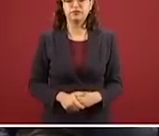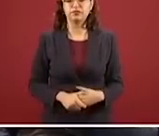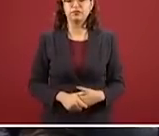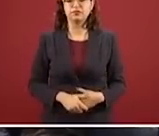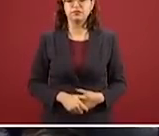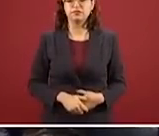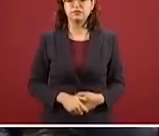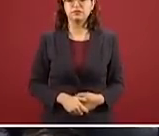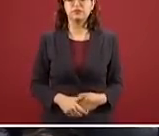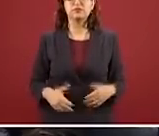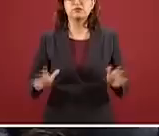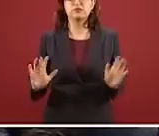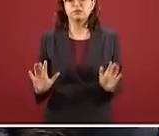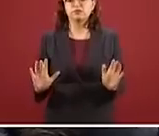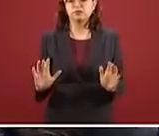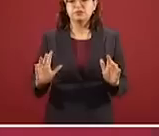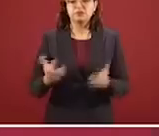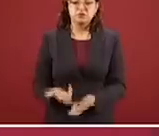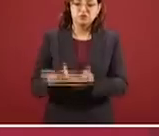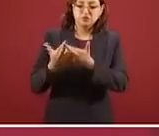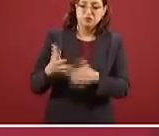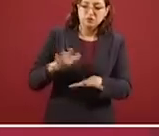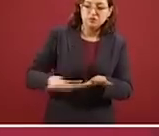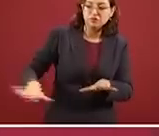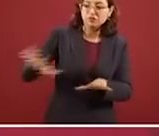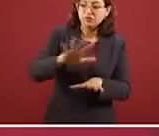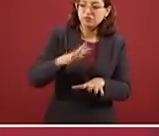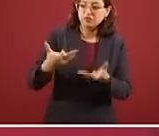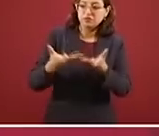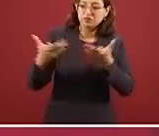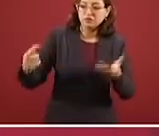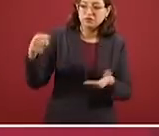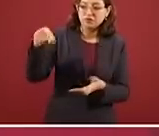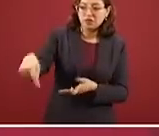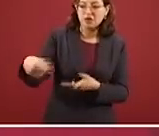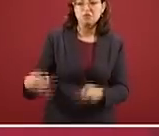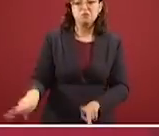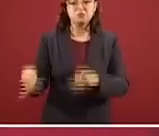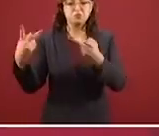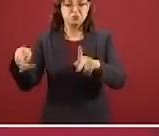podía venderlo el gobierno. ¿A qué precio?